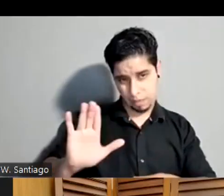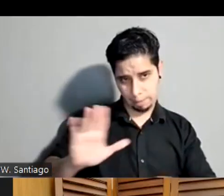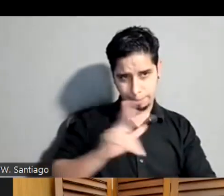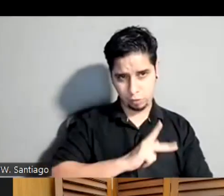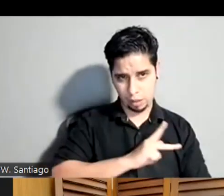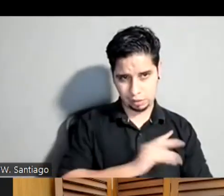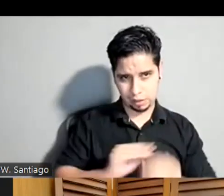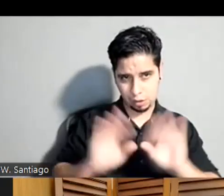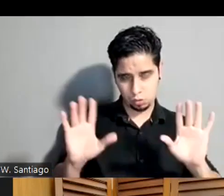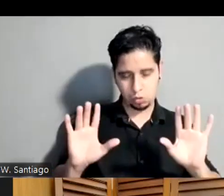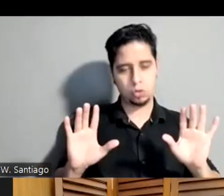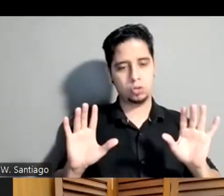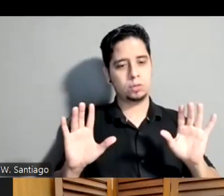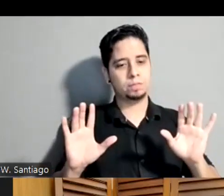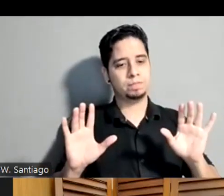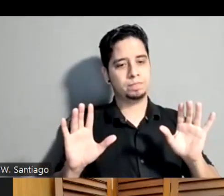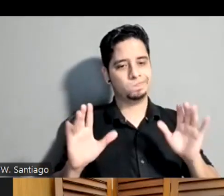que